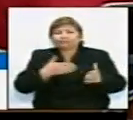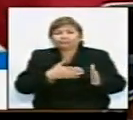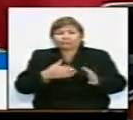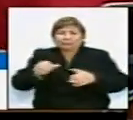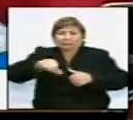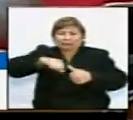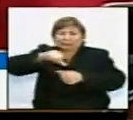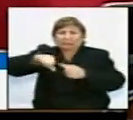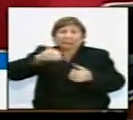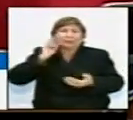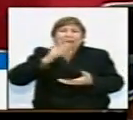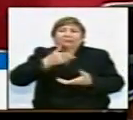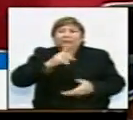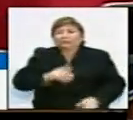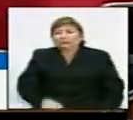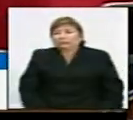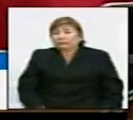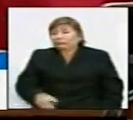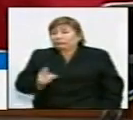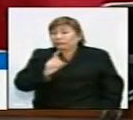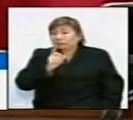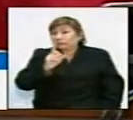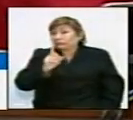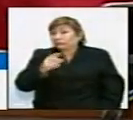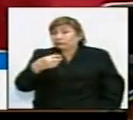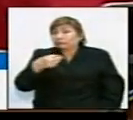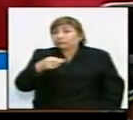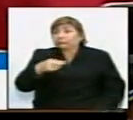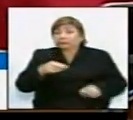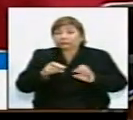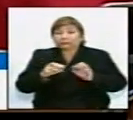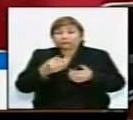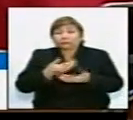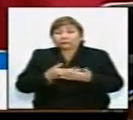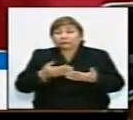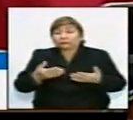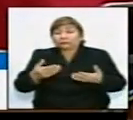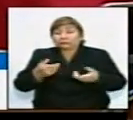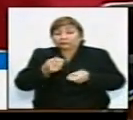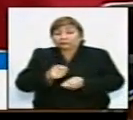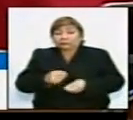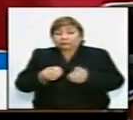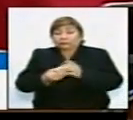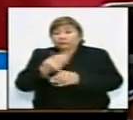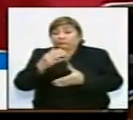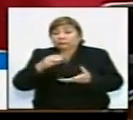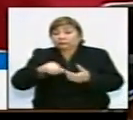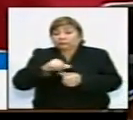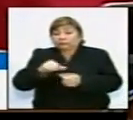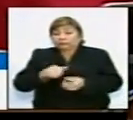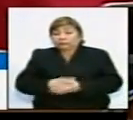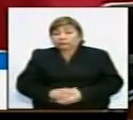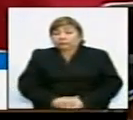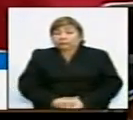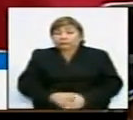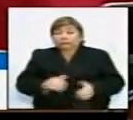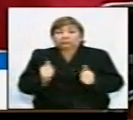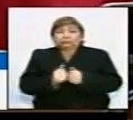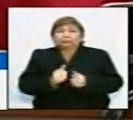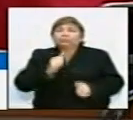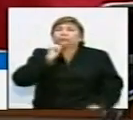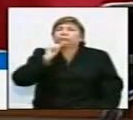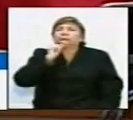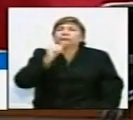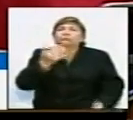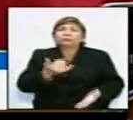contamine. Pero tampoco debemos permitir que la actividad agrícola contribuya con una